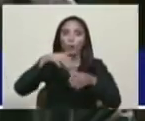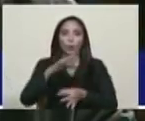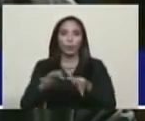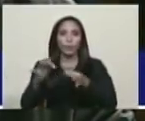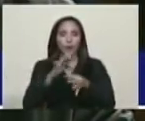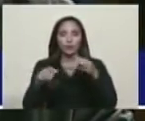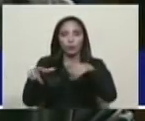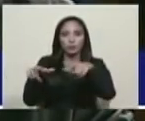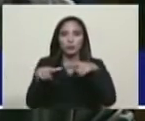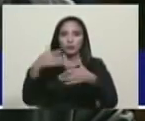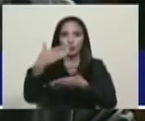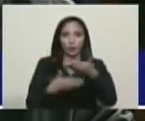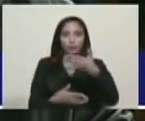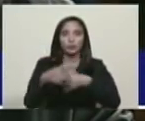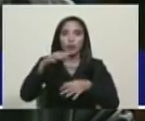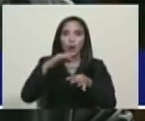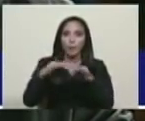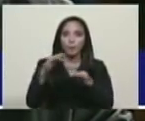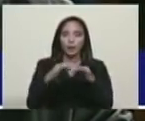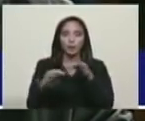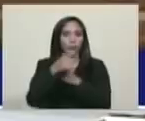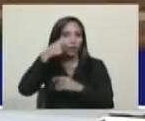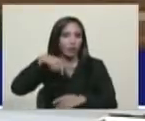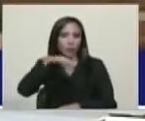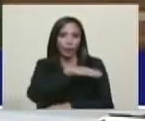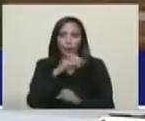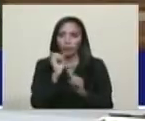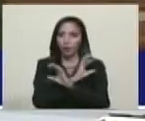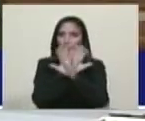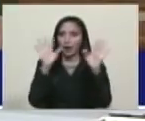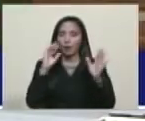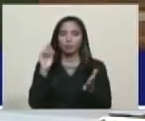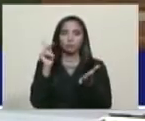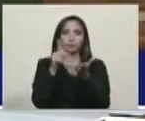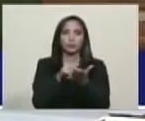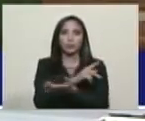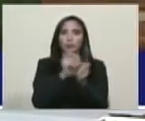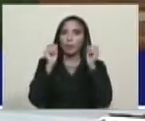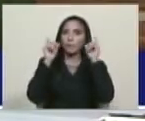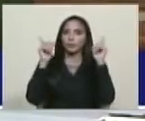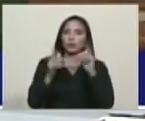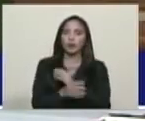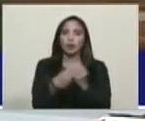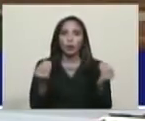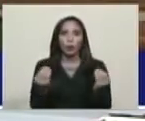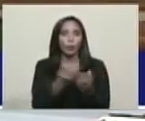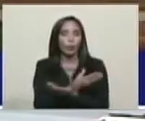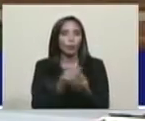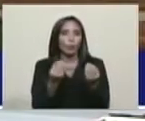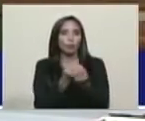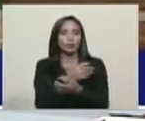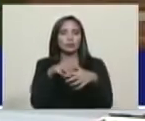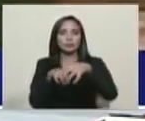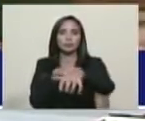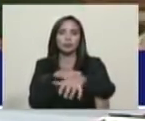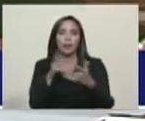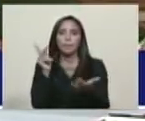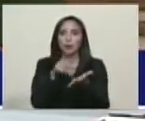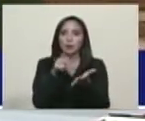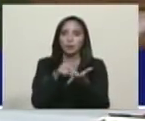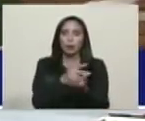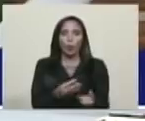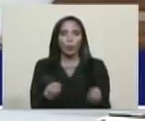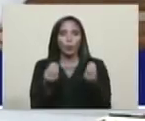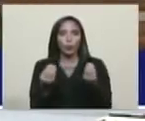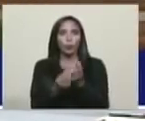Petro. Ya nuestro pueblo comienza a participar. Es impresionante cómo se disparó la participación.